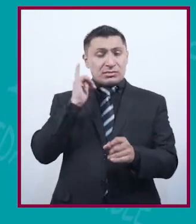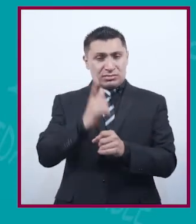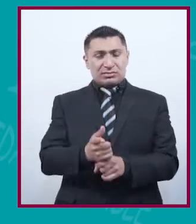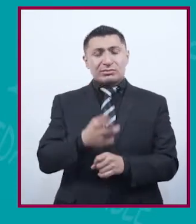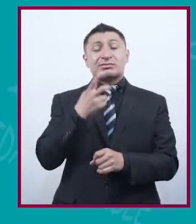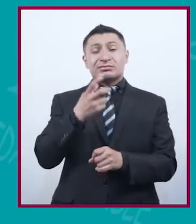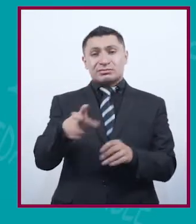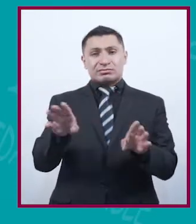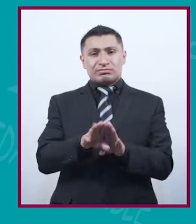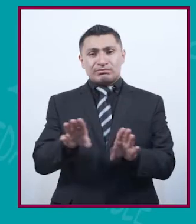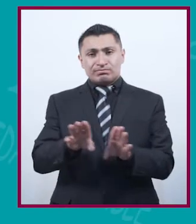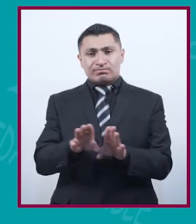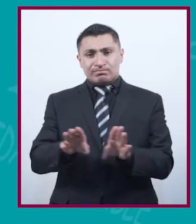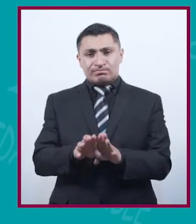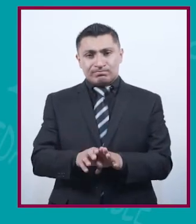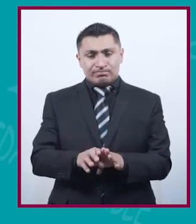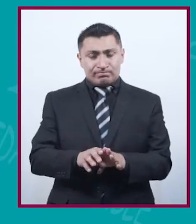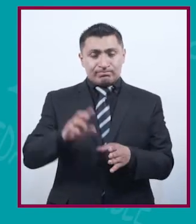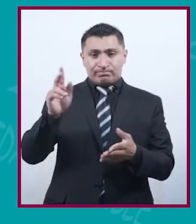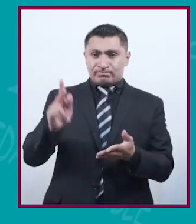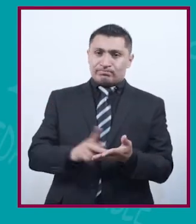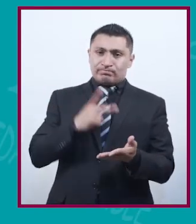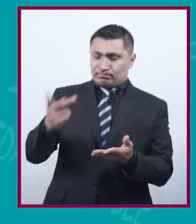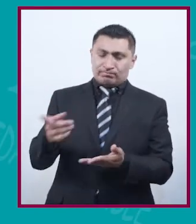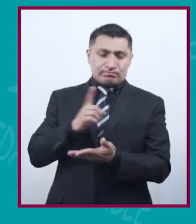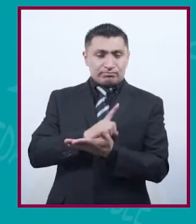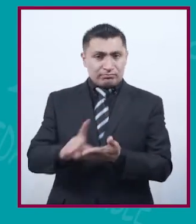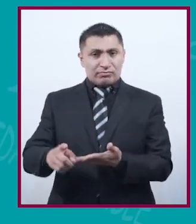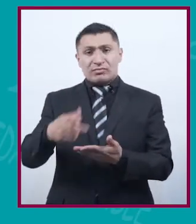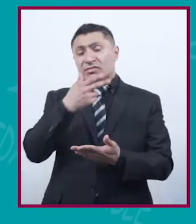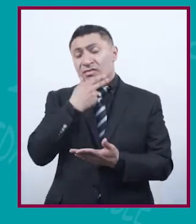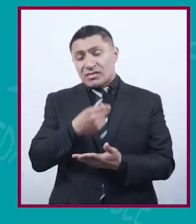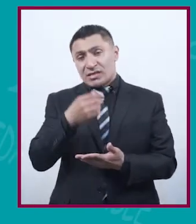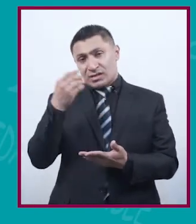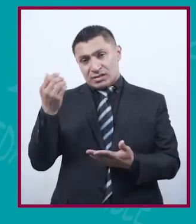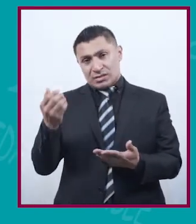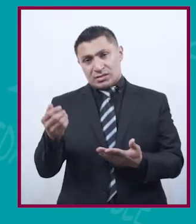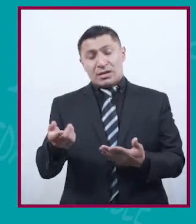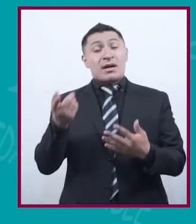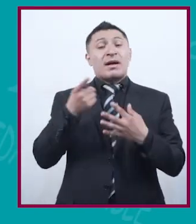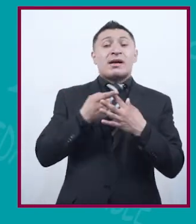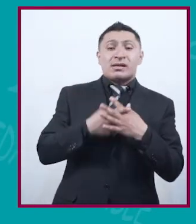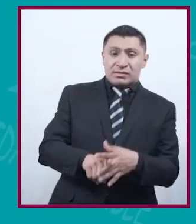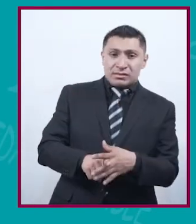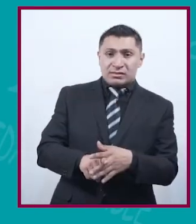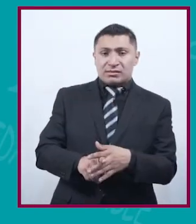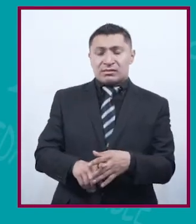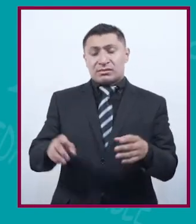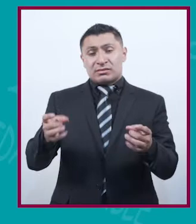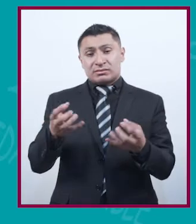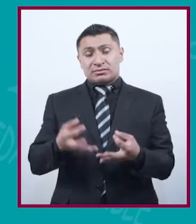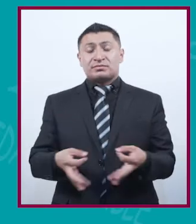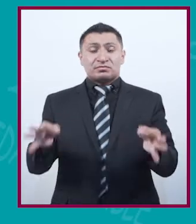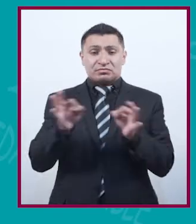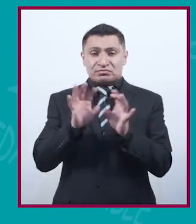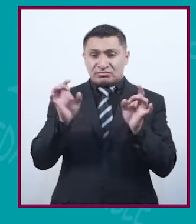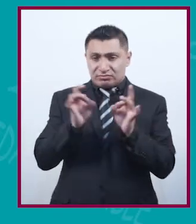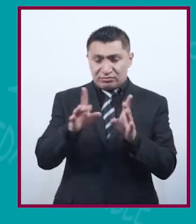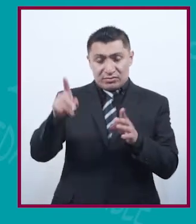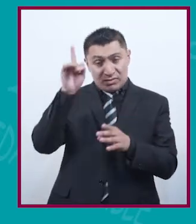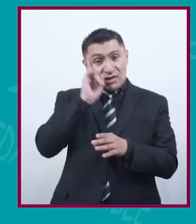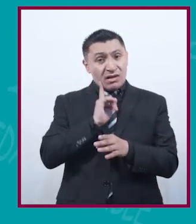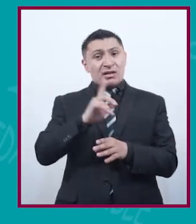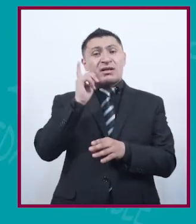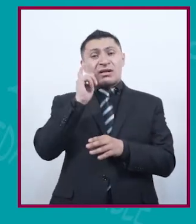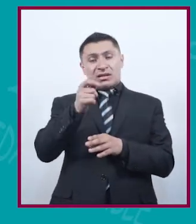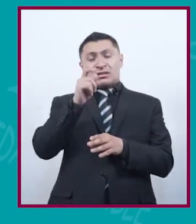justamente con la reivindicación de los derechos del hombre y el ciudadano, que va a comenzar uno de los hitos fundacionales del feminismo, que